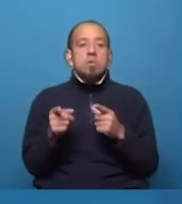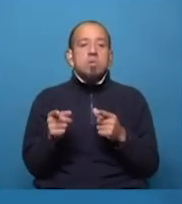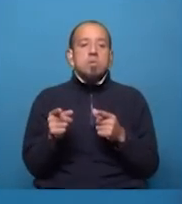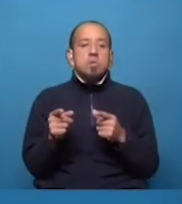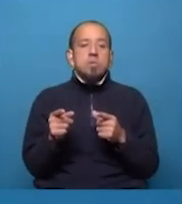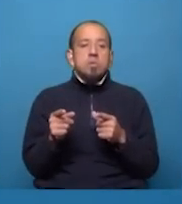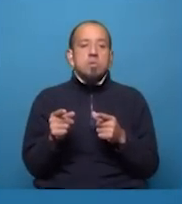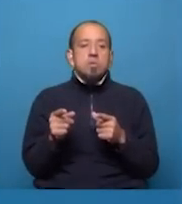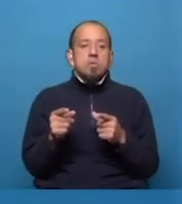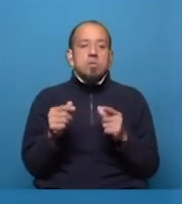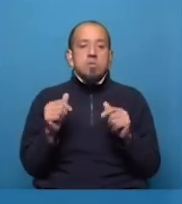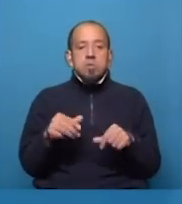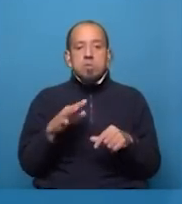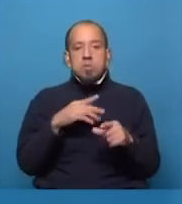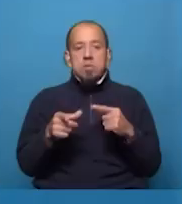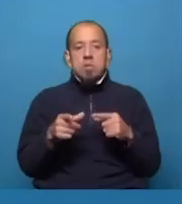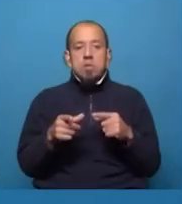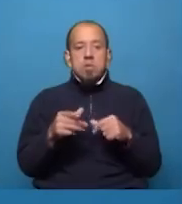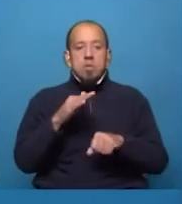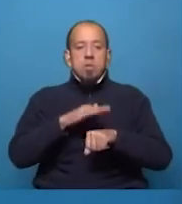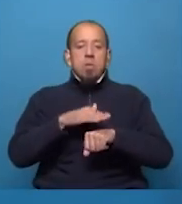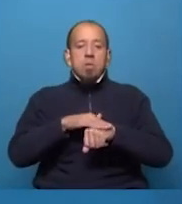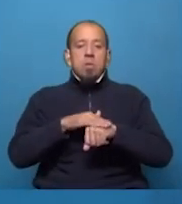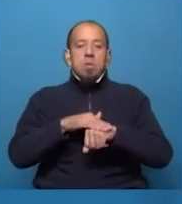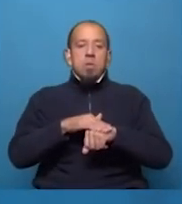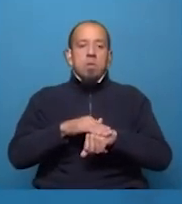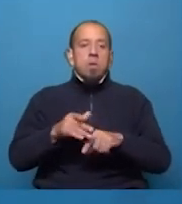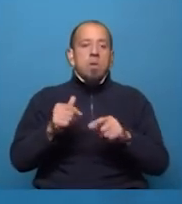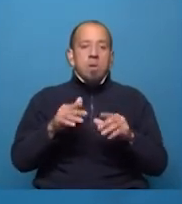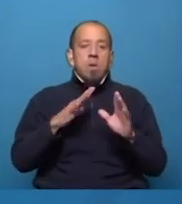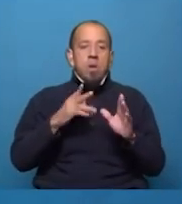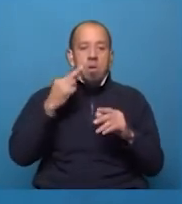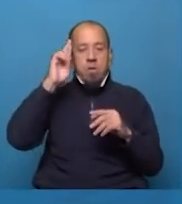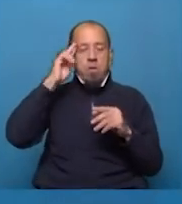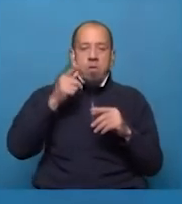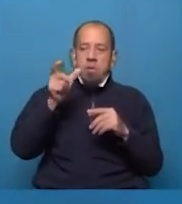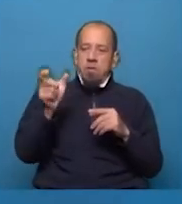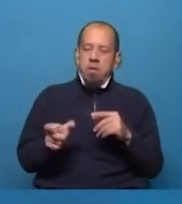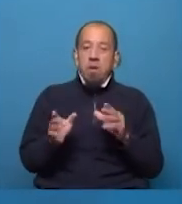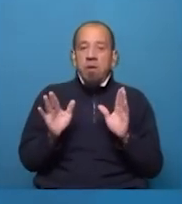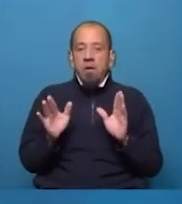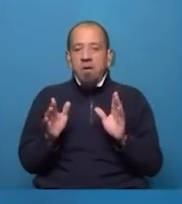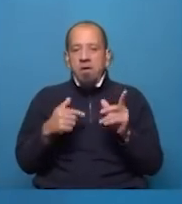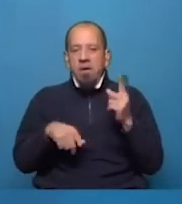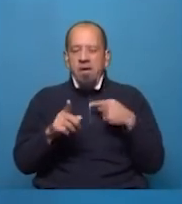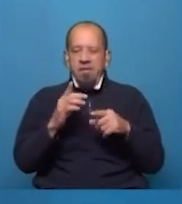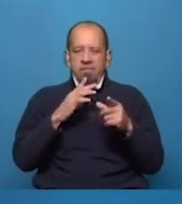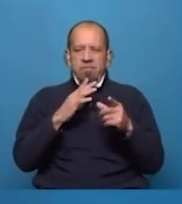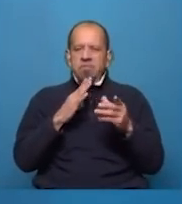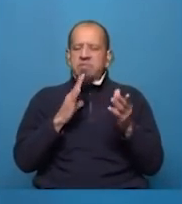que hoy hay responsables de estos temas con los cuales yo tengo mucho respeto personal pero desde el punto de